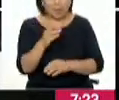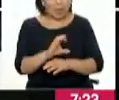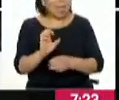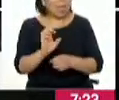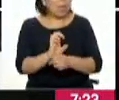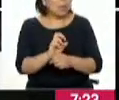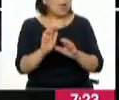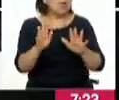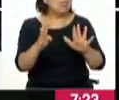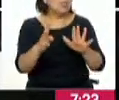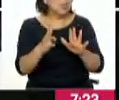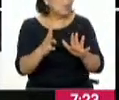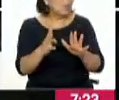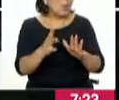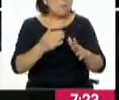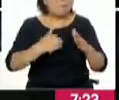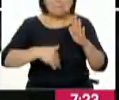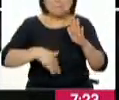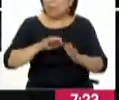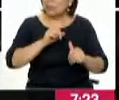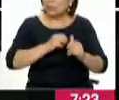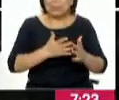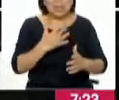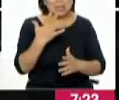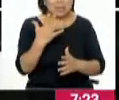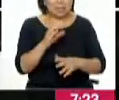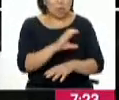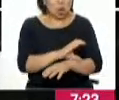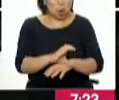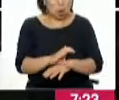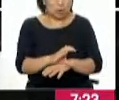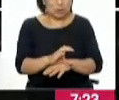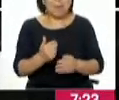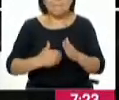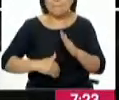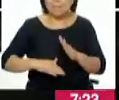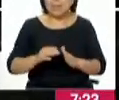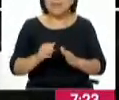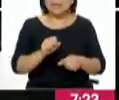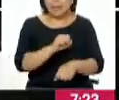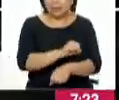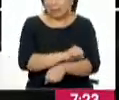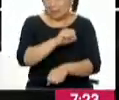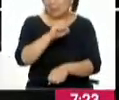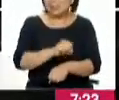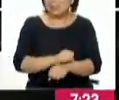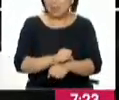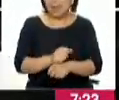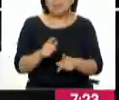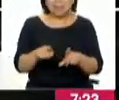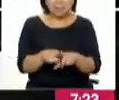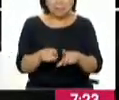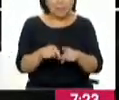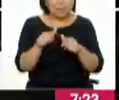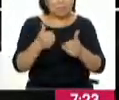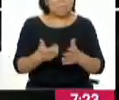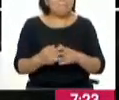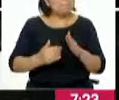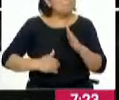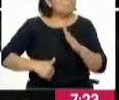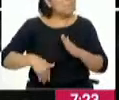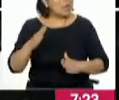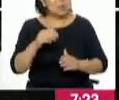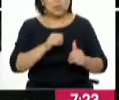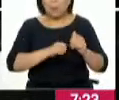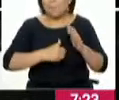Ecuador, 19 están siendo afectadas. Las 5 costeras y obviamente también las de sierra e incluso Amazonía. Uh-huh. En la sierra la más